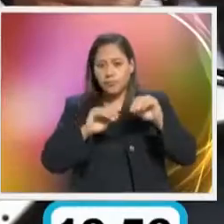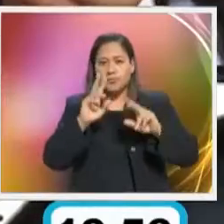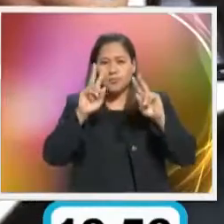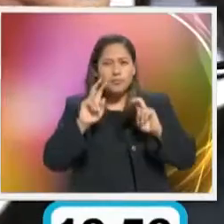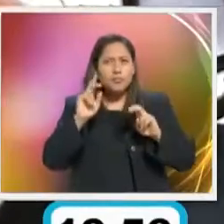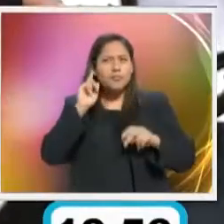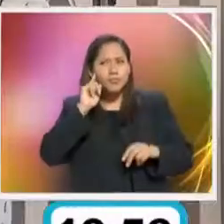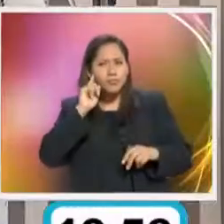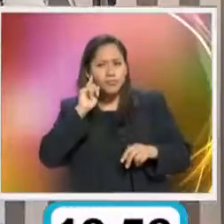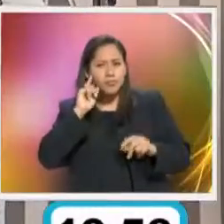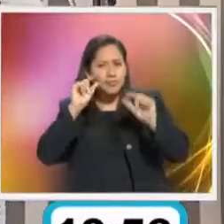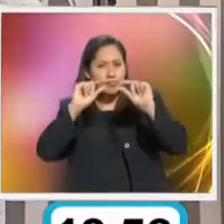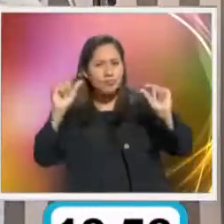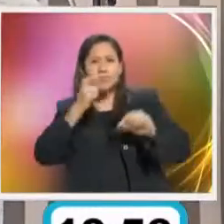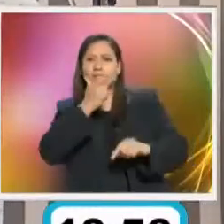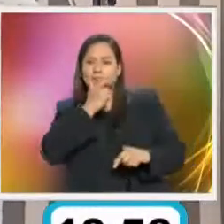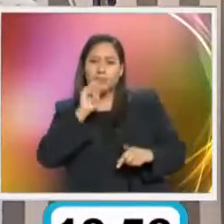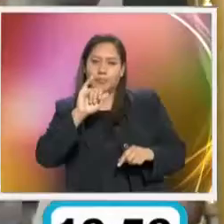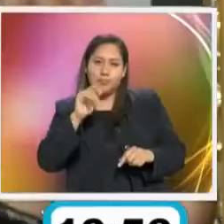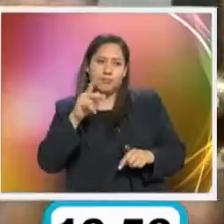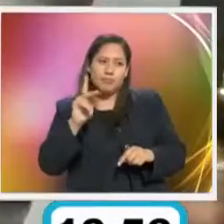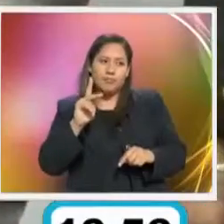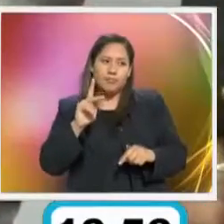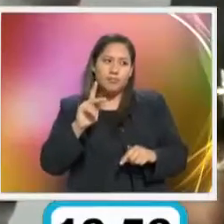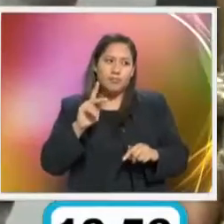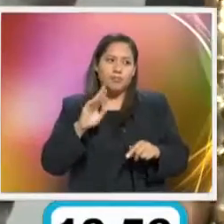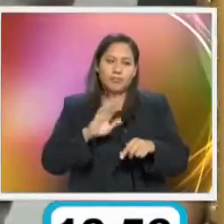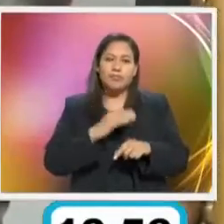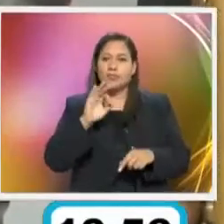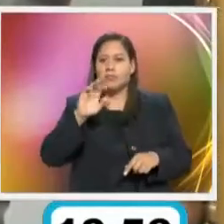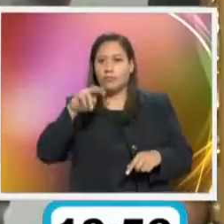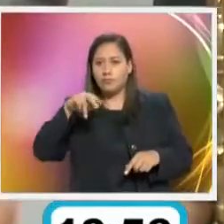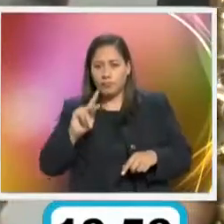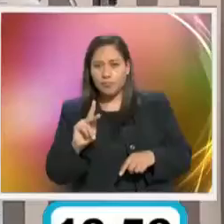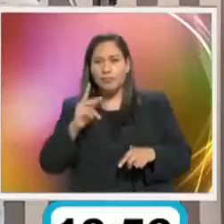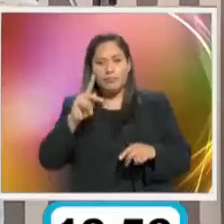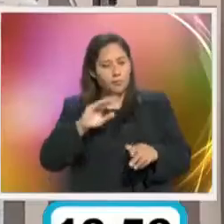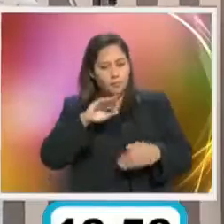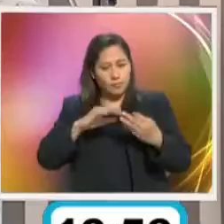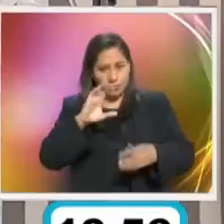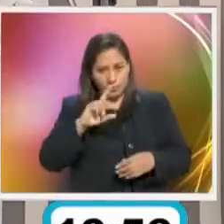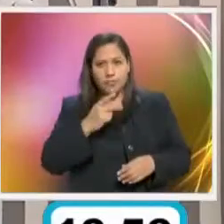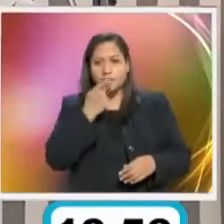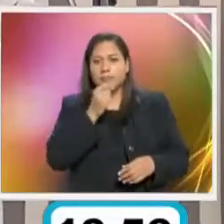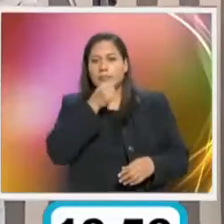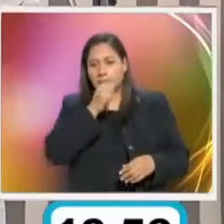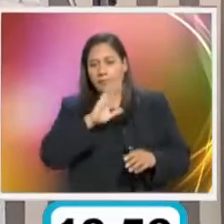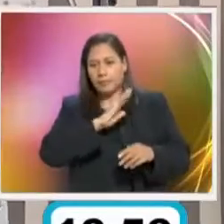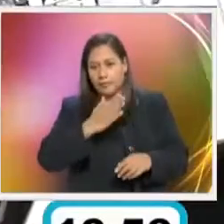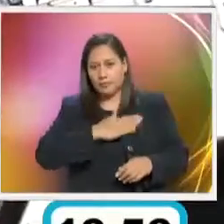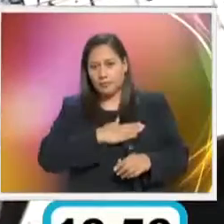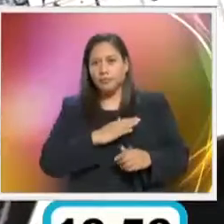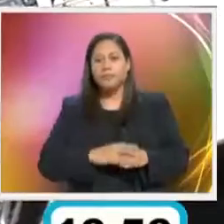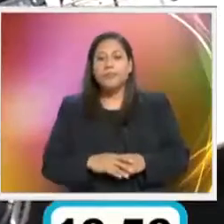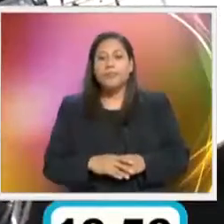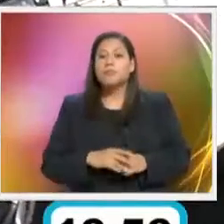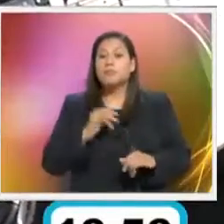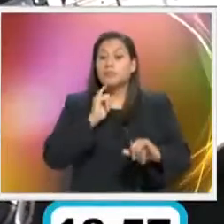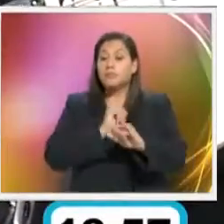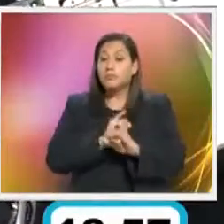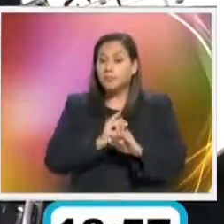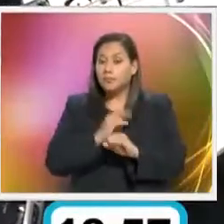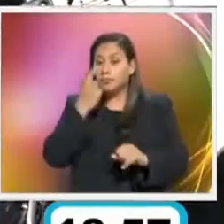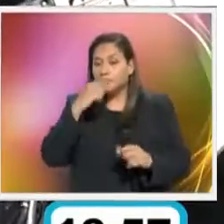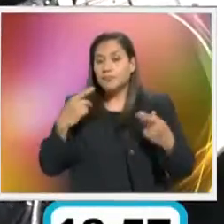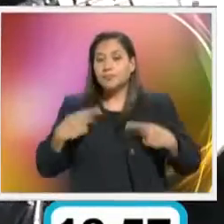títulos y son en inglés. Exacto, son los títulos, pero bueno, por la raíz del funk, ¿no? Muy bien. Pero realmente todo el disco es en español. Muy bien. Y en cuanto a redes sociales,